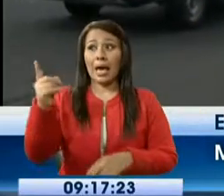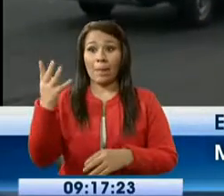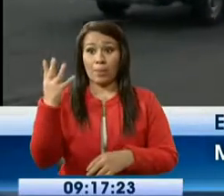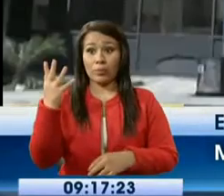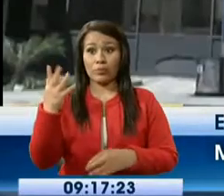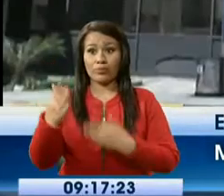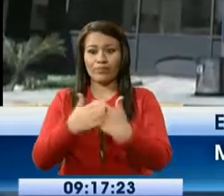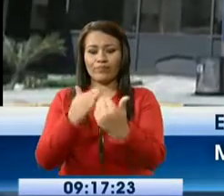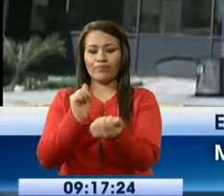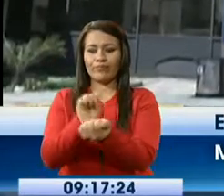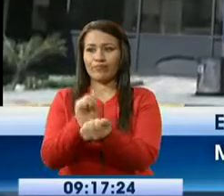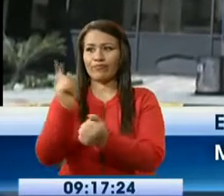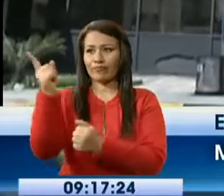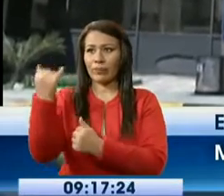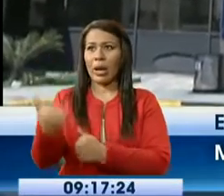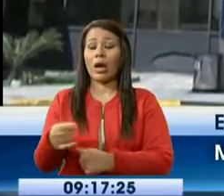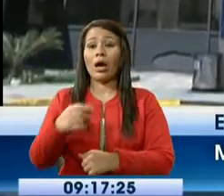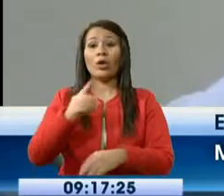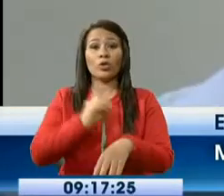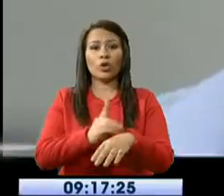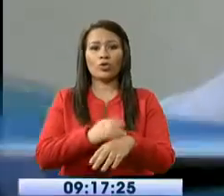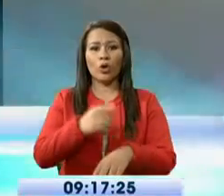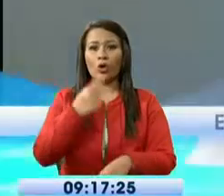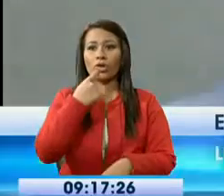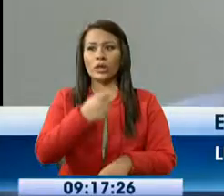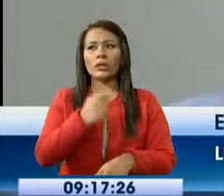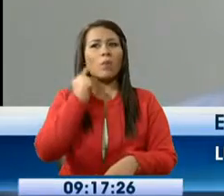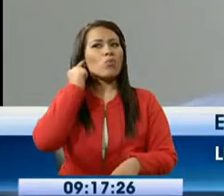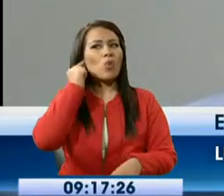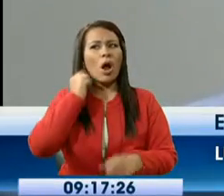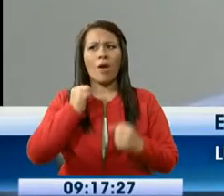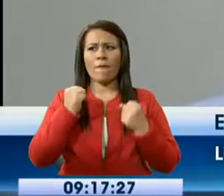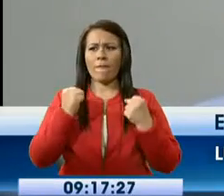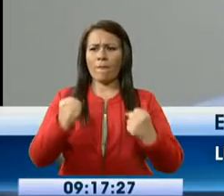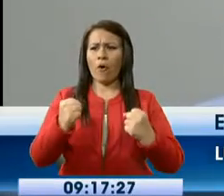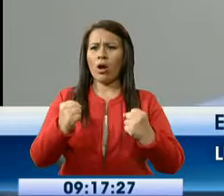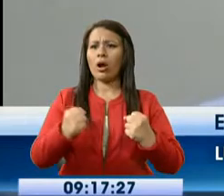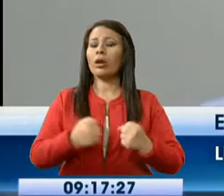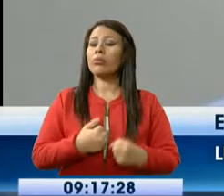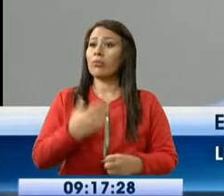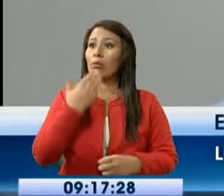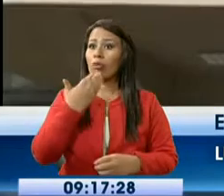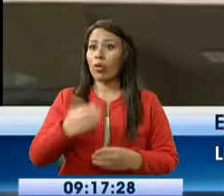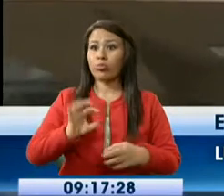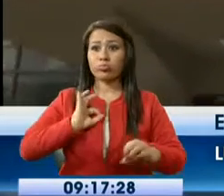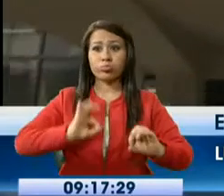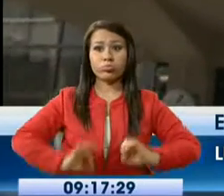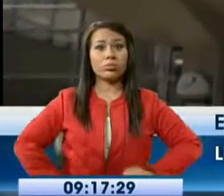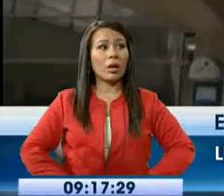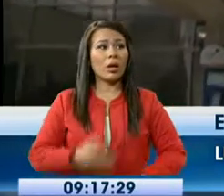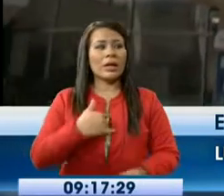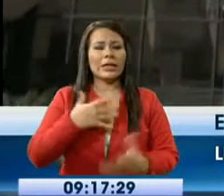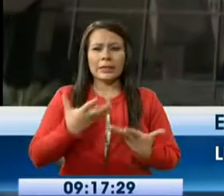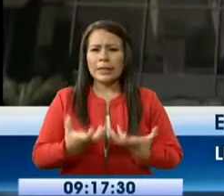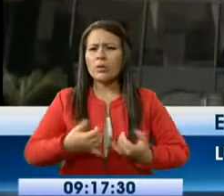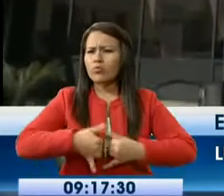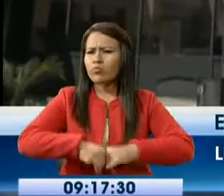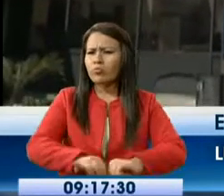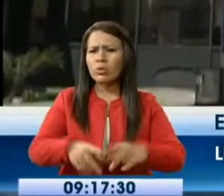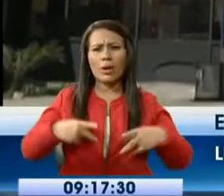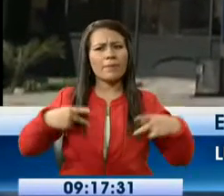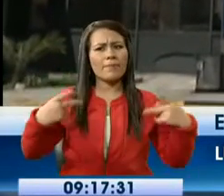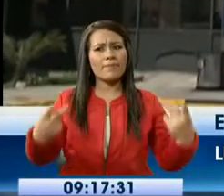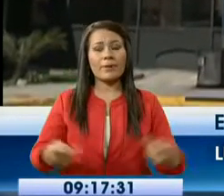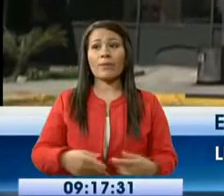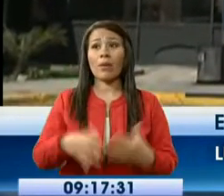eso, los médicos admiran la fortaleza de la mujer, quien pese a las graves heridas, aún se aferra a la vida dentro